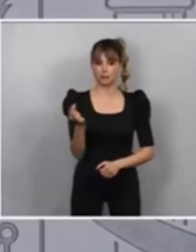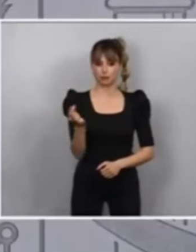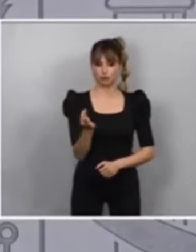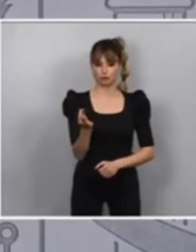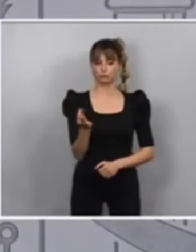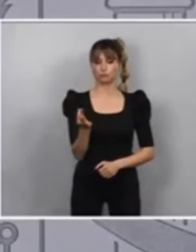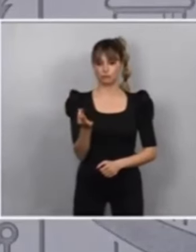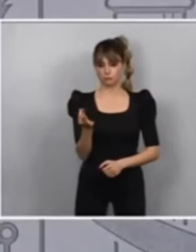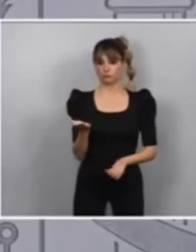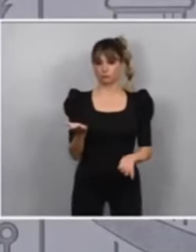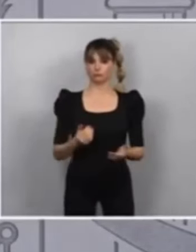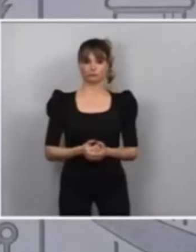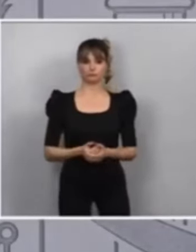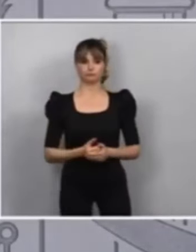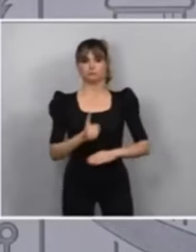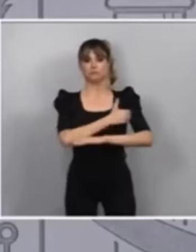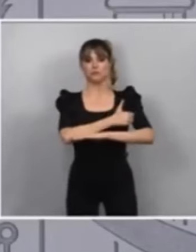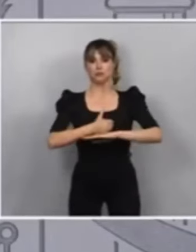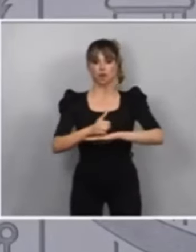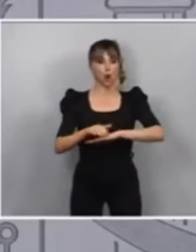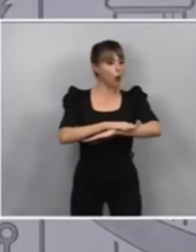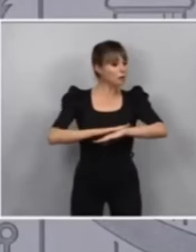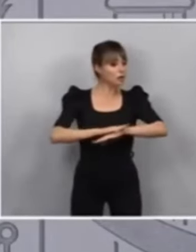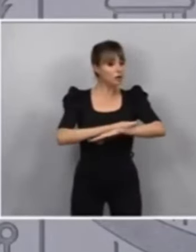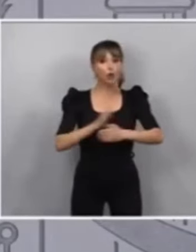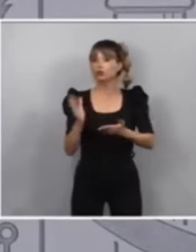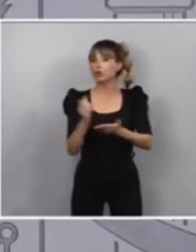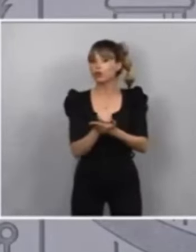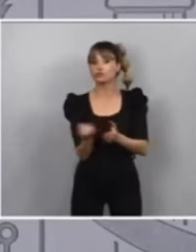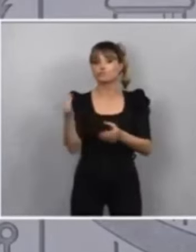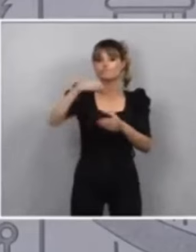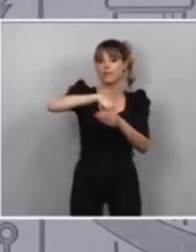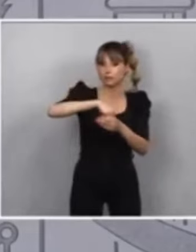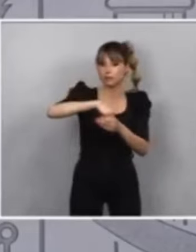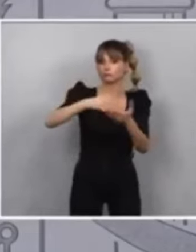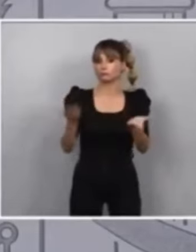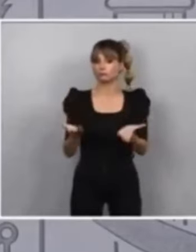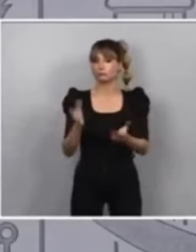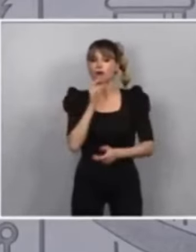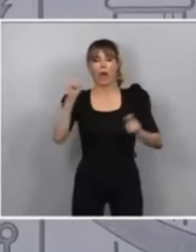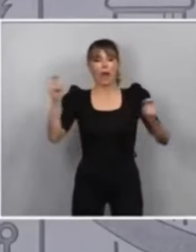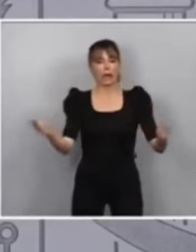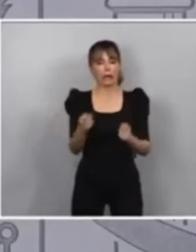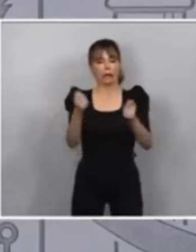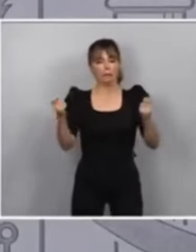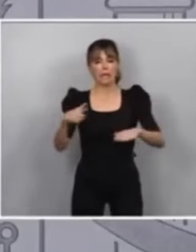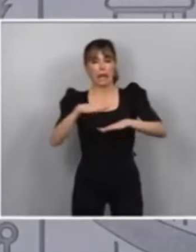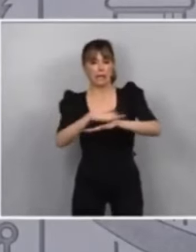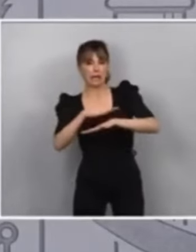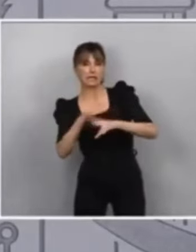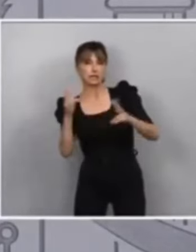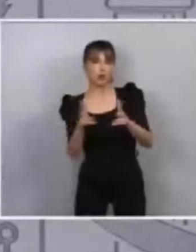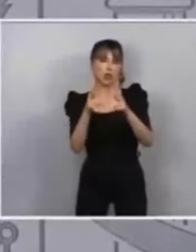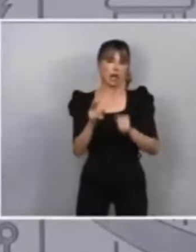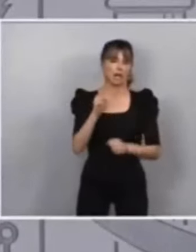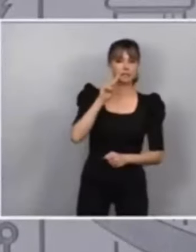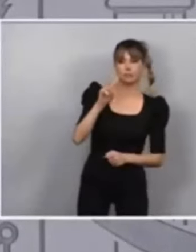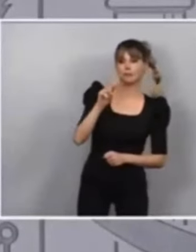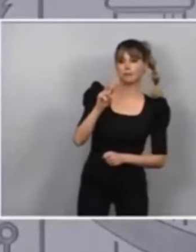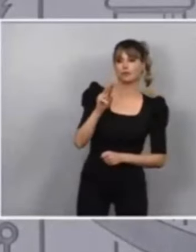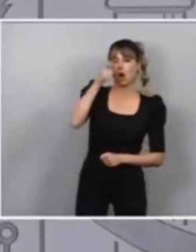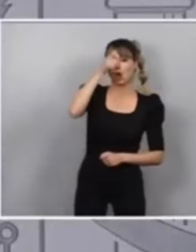hacer y de hablar a los ciudadanos del Estado Somos todos estamos viendo ahora mismo algunas campañas en redes en redes sociales no de que